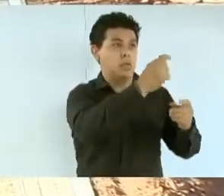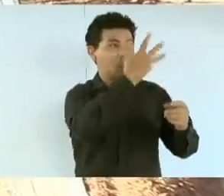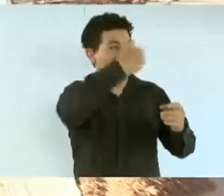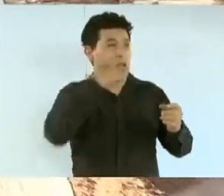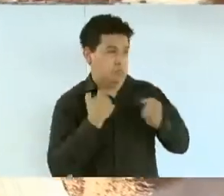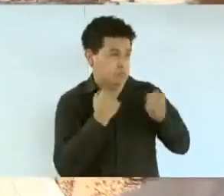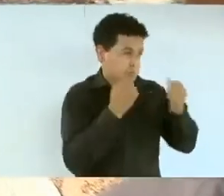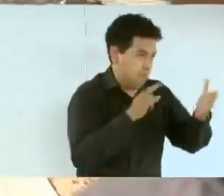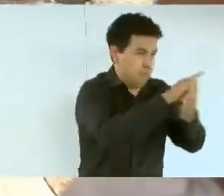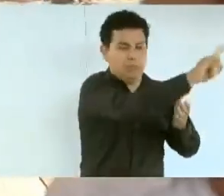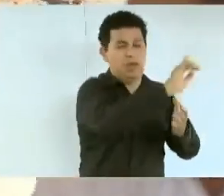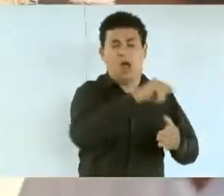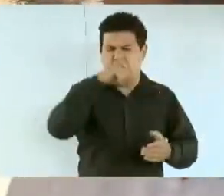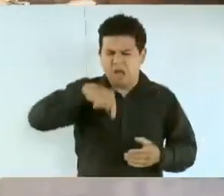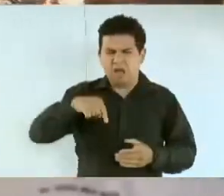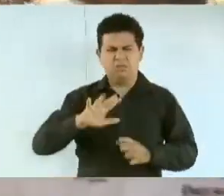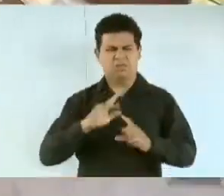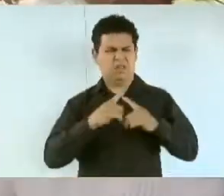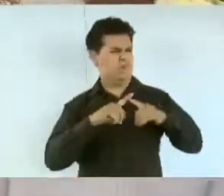Aquí